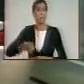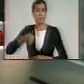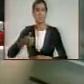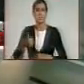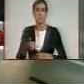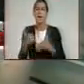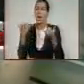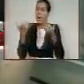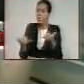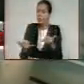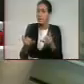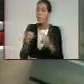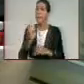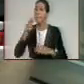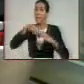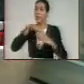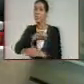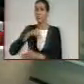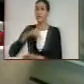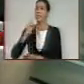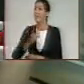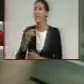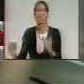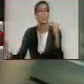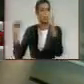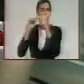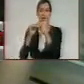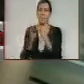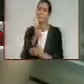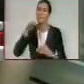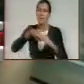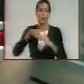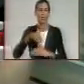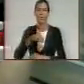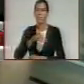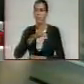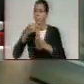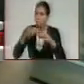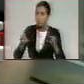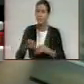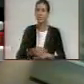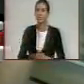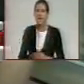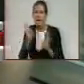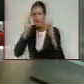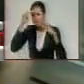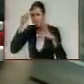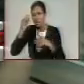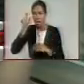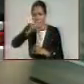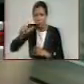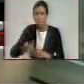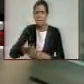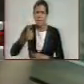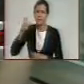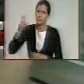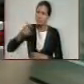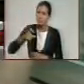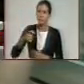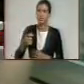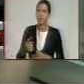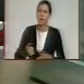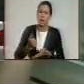Ahora, los bancos privados tienen que ponerse a la altura de los bancos públicos, de darle preferencia a los más necesitados y de contribuir al